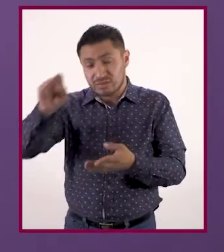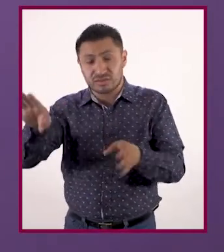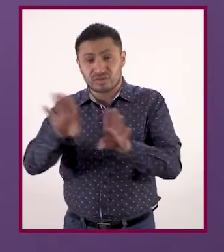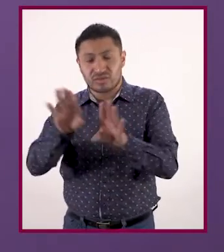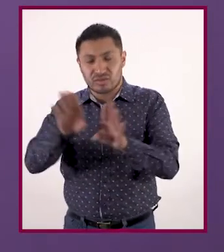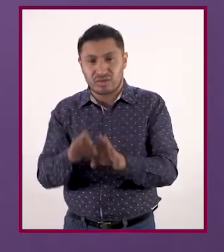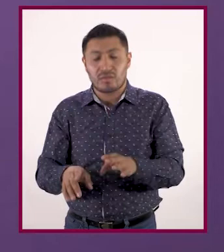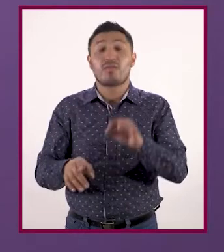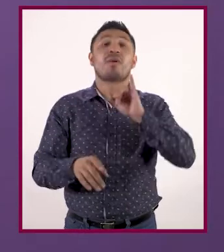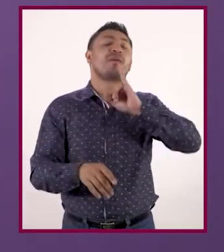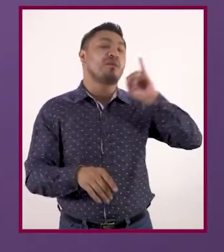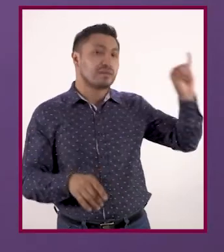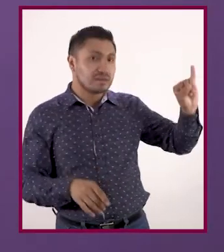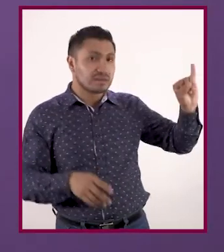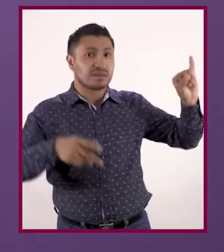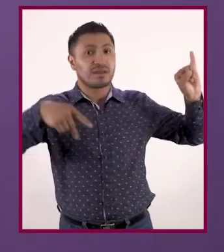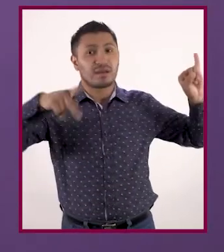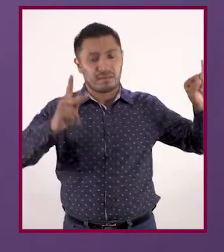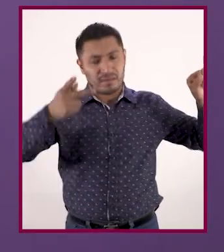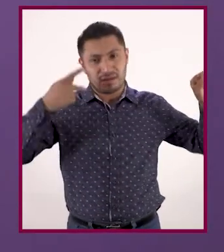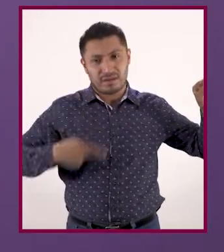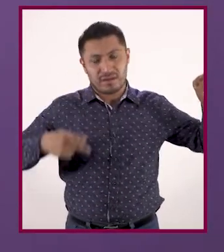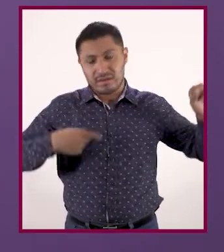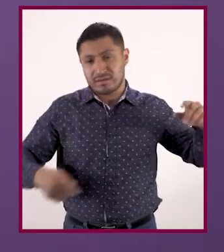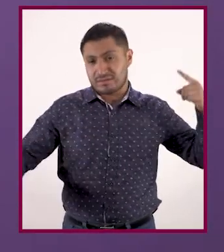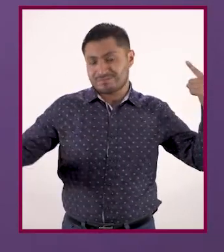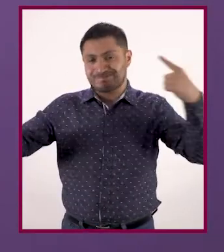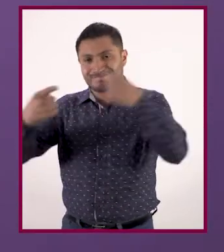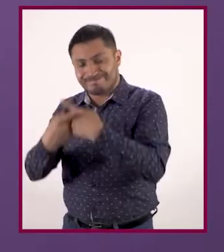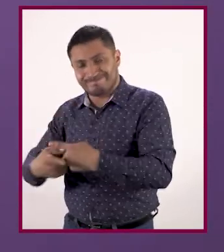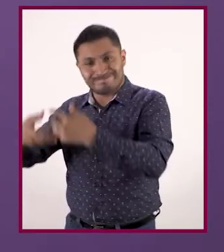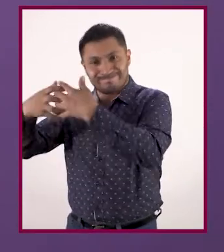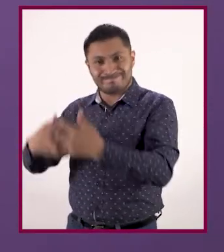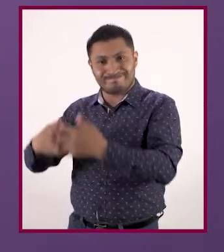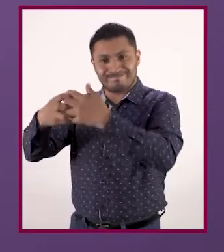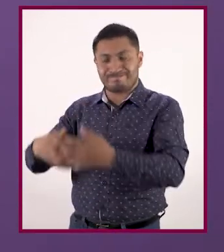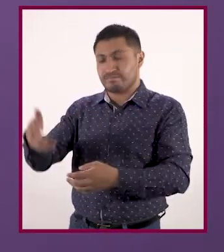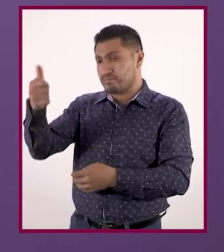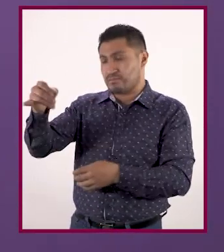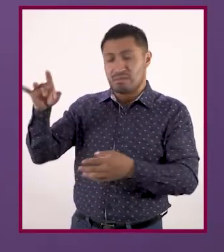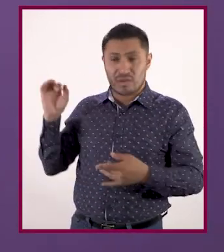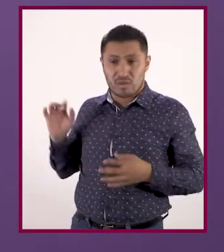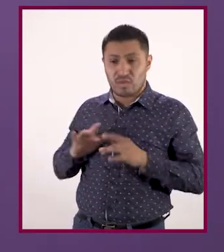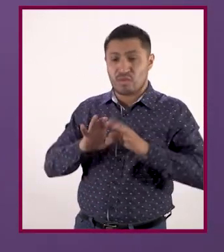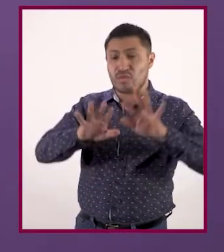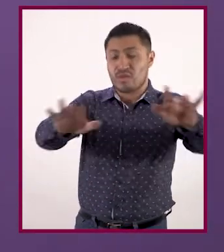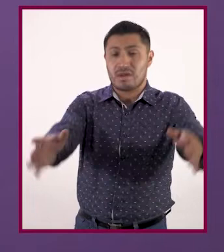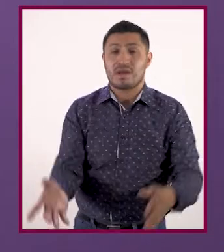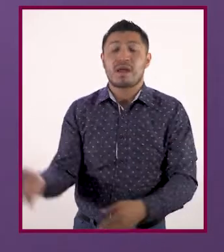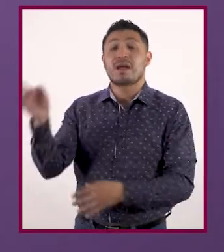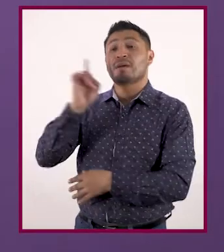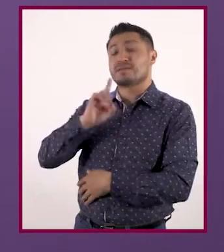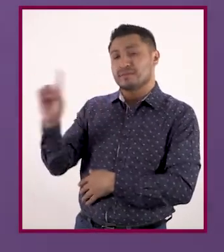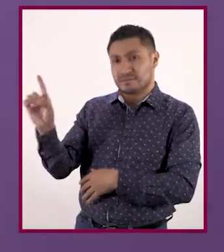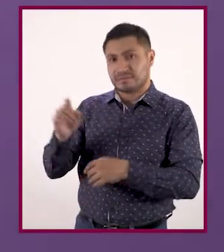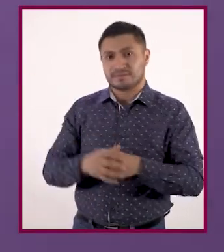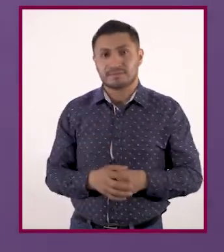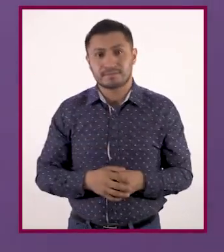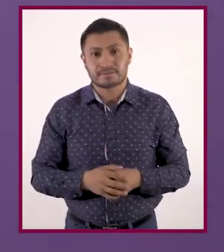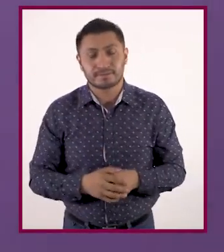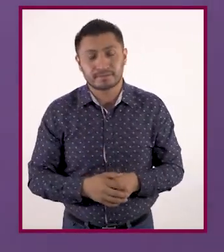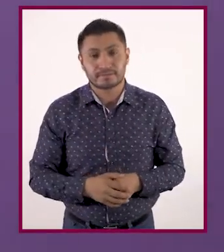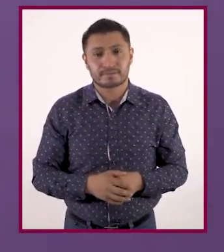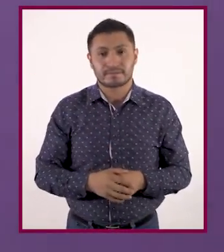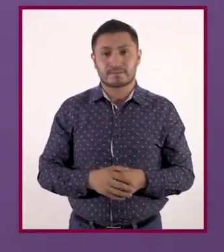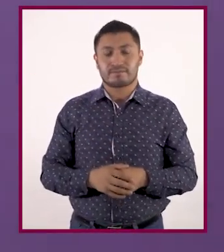identificaron con la izquierda mientras quienes se oponían a que éste sistema económico se expandiese se ubicaron a la derecha la